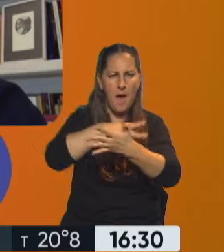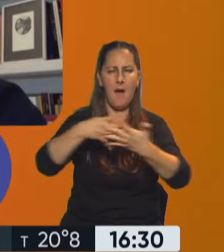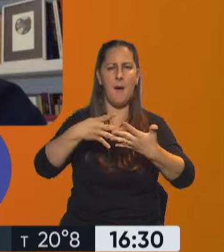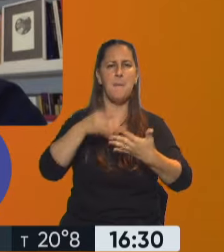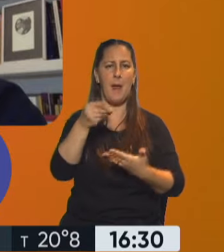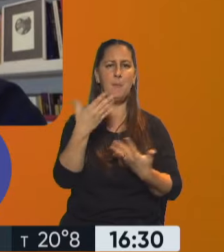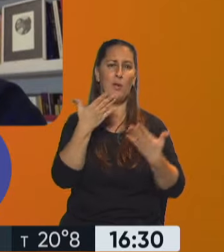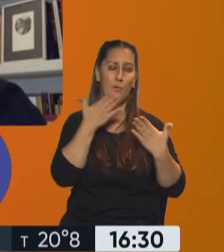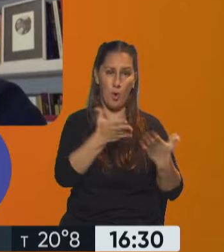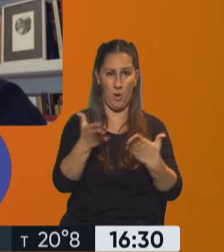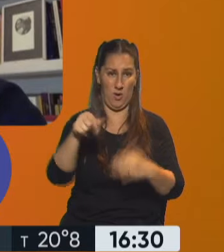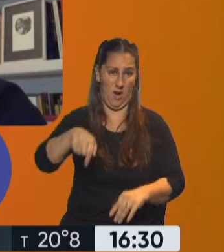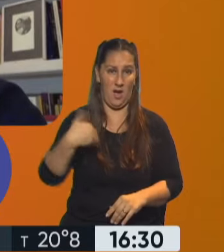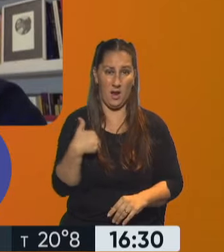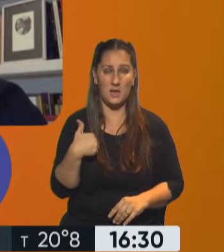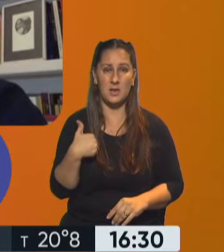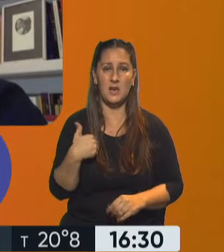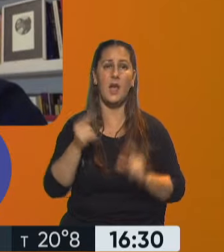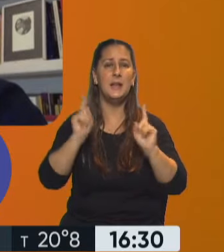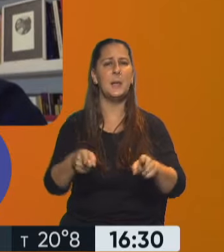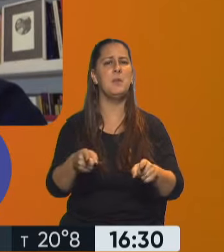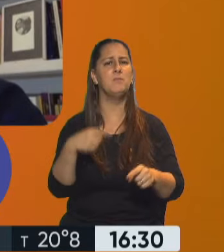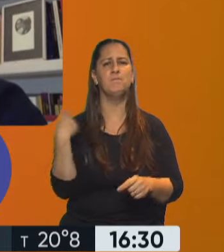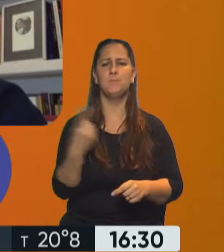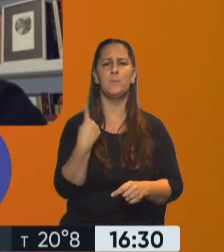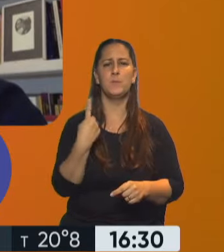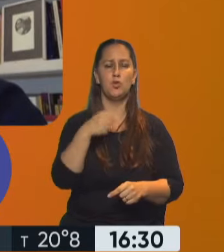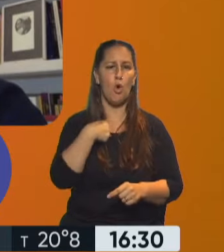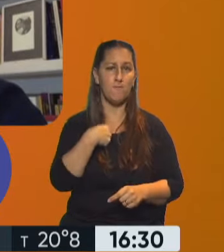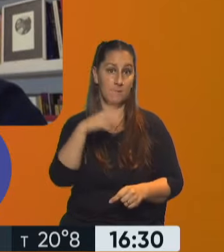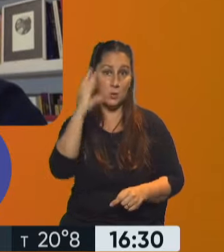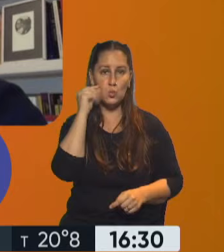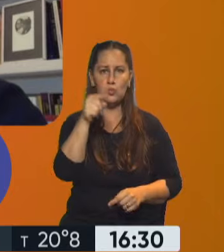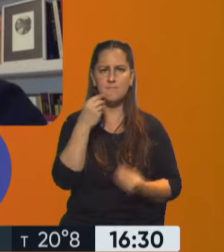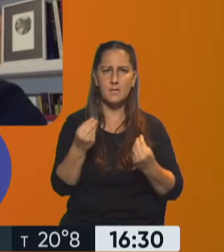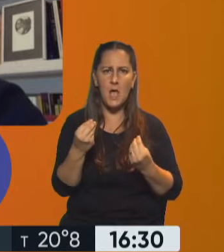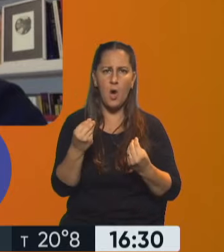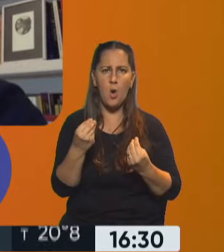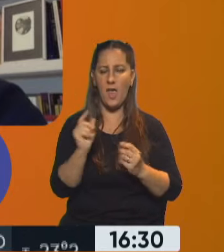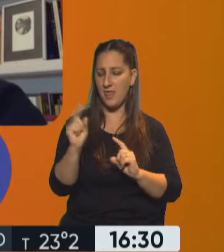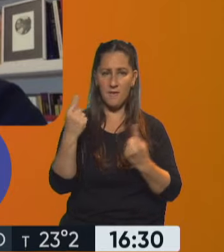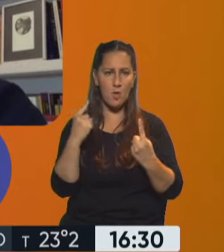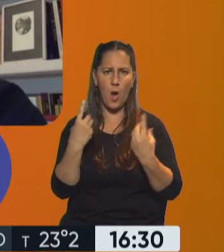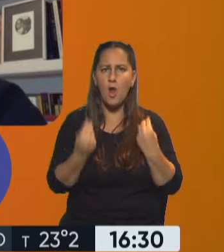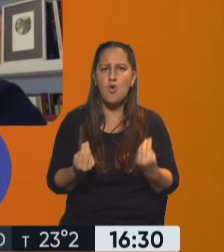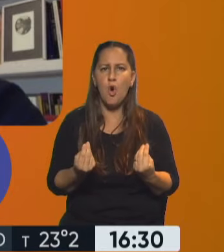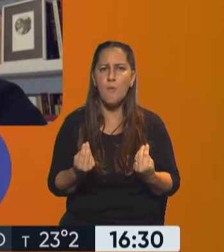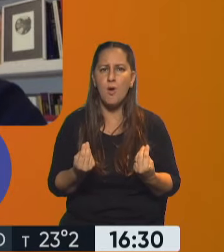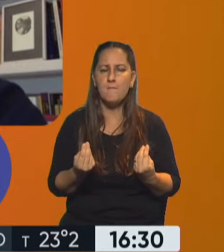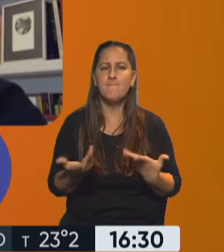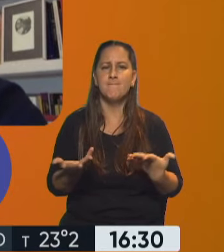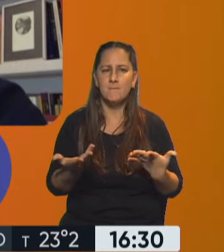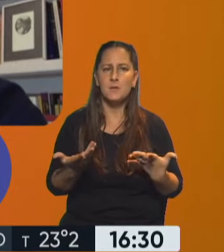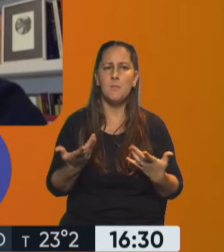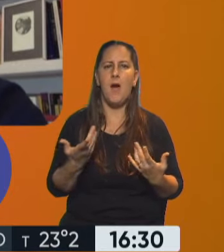poder colaborar, porque también está eso, ¿no? ¿Qué hacemos? Uno te escucha y piensa, ¿qué hacemos individualmente, ¿no? Para